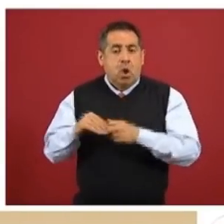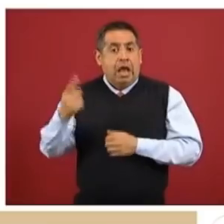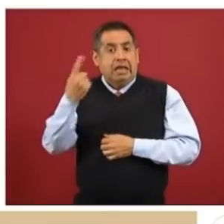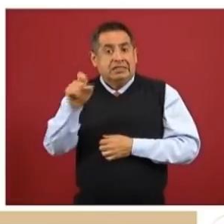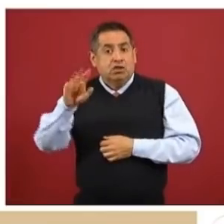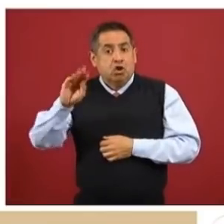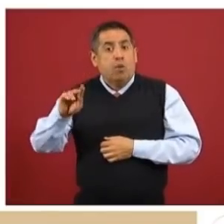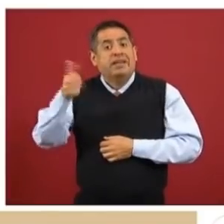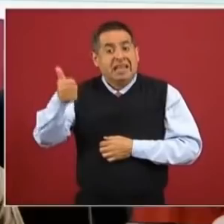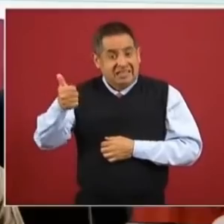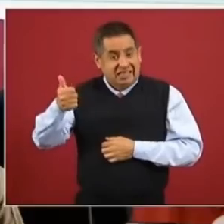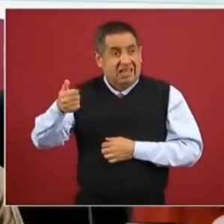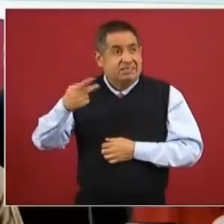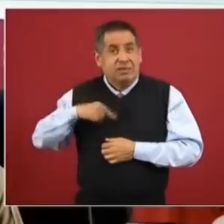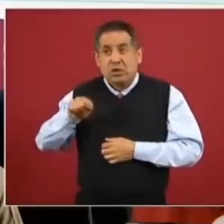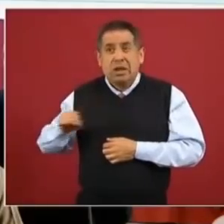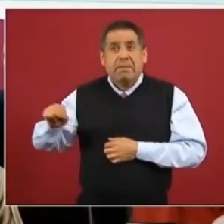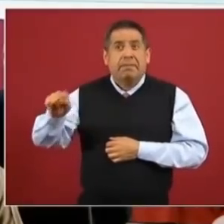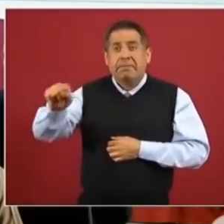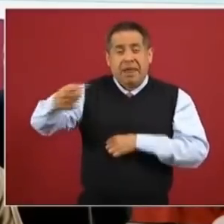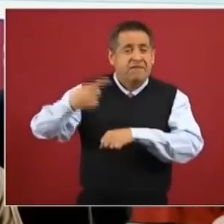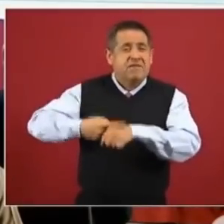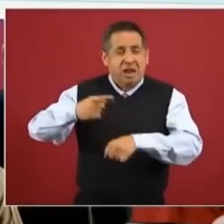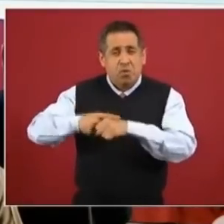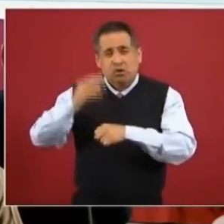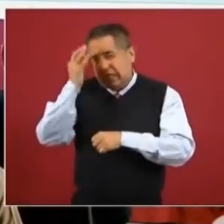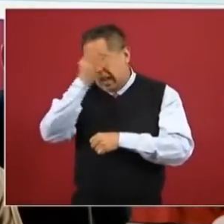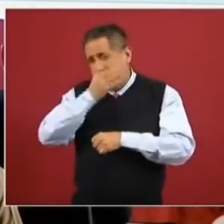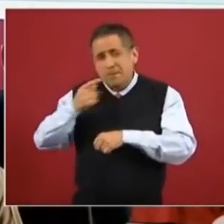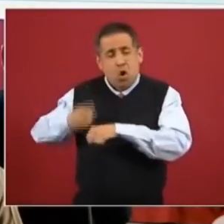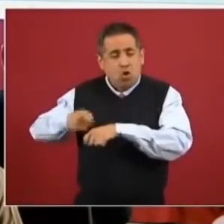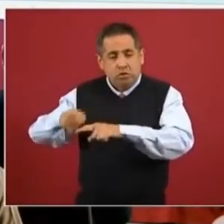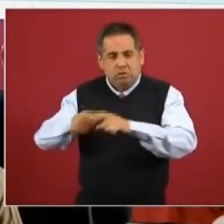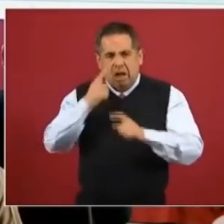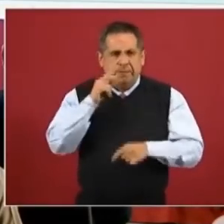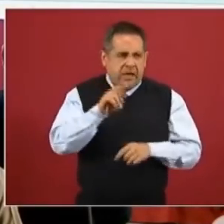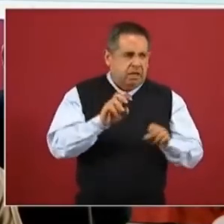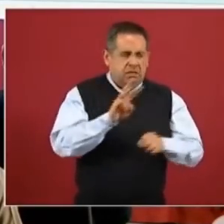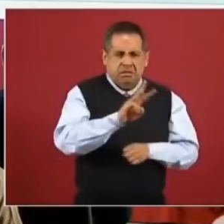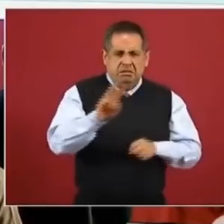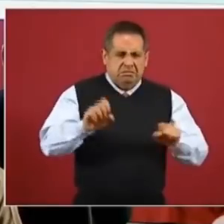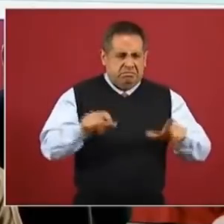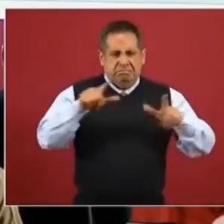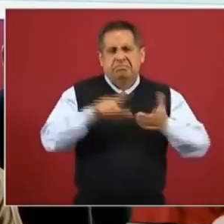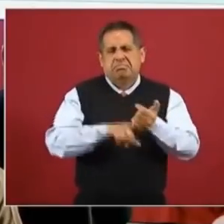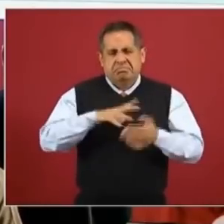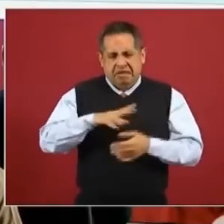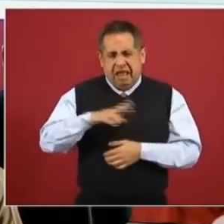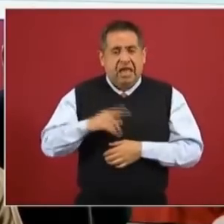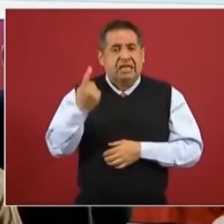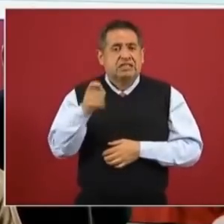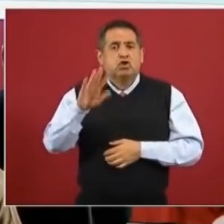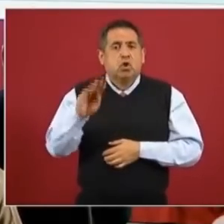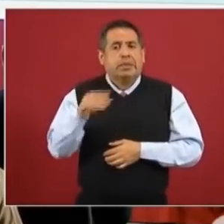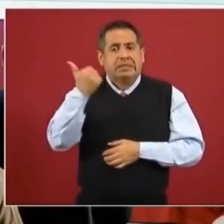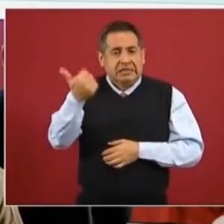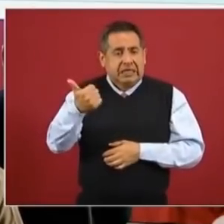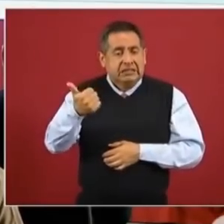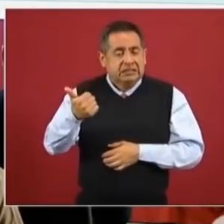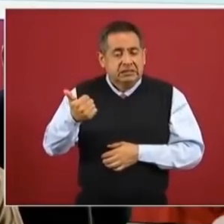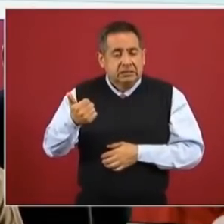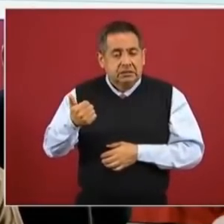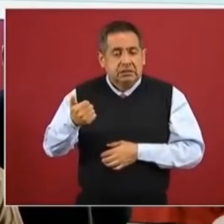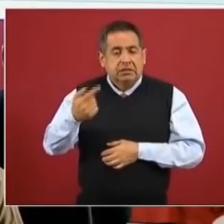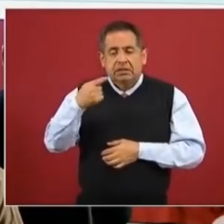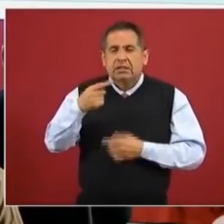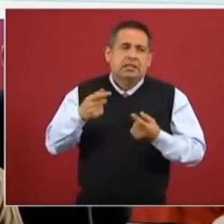196 casos confirmados de sarampión. Ustedes lo pueden consultar directamente en la página de epidemiología, ahí vienen los 196, viene el